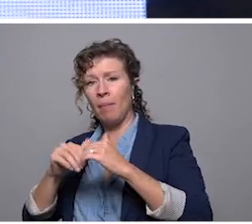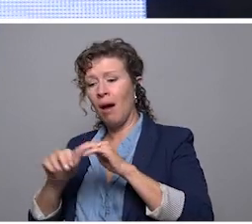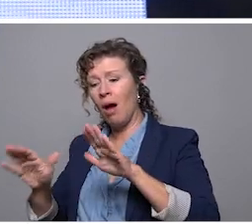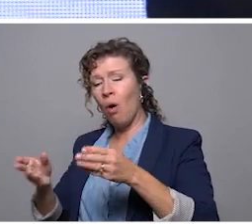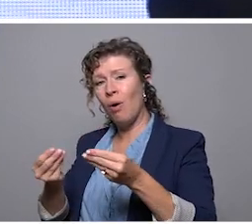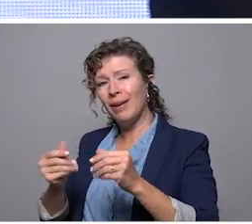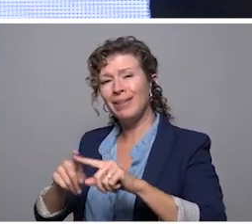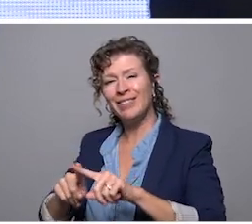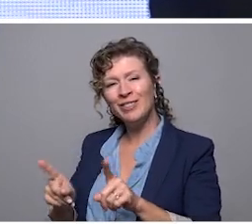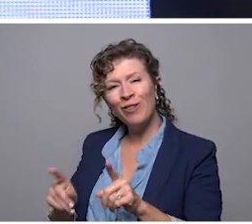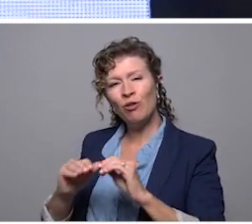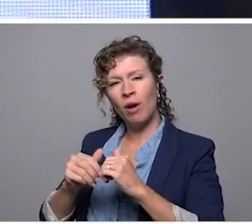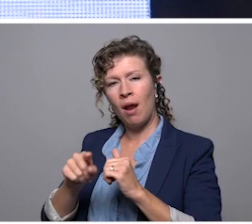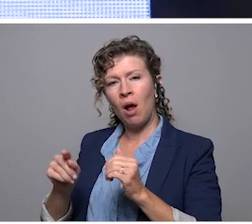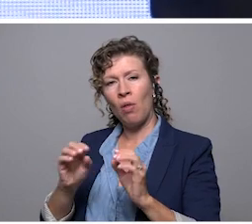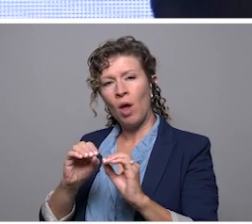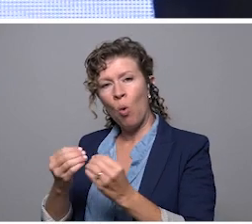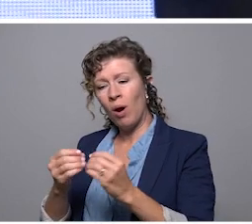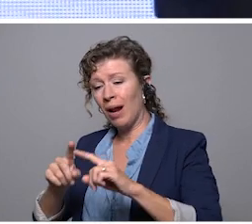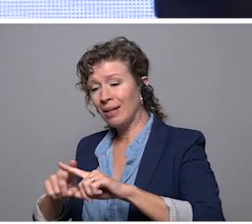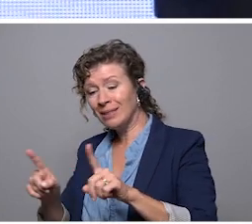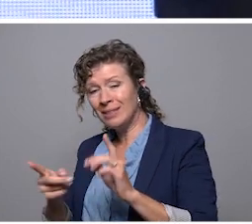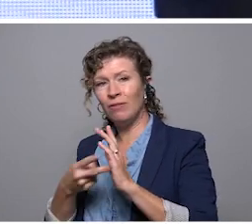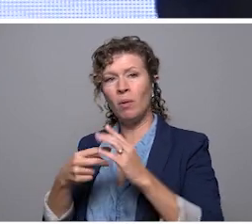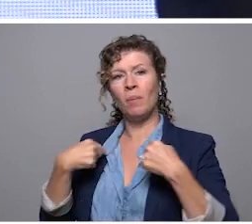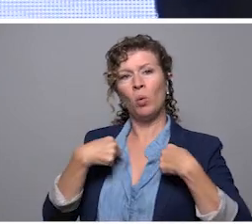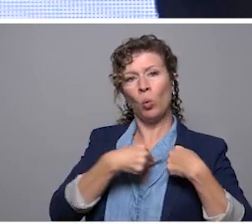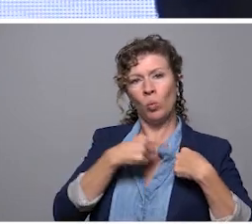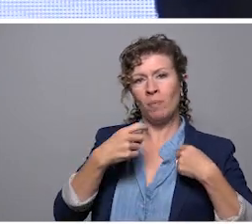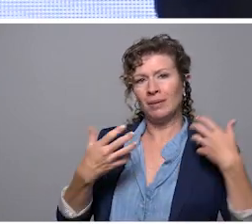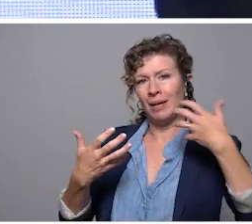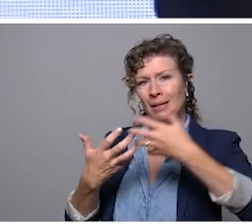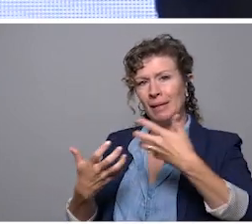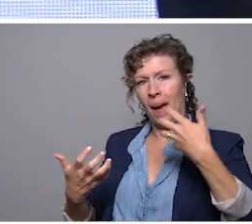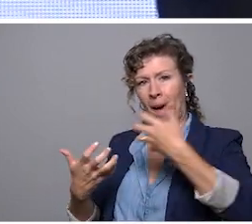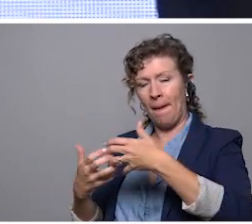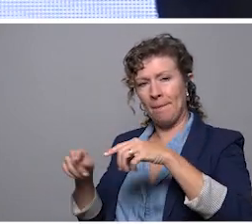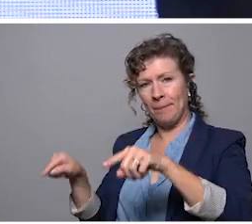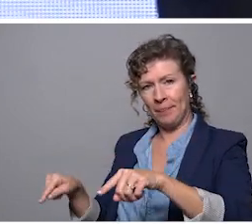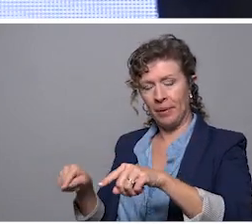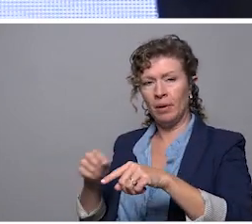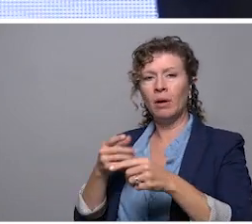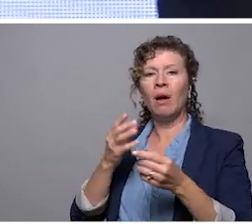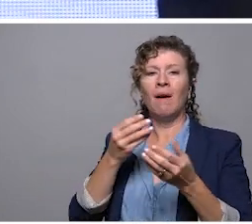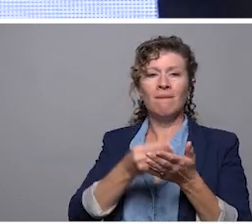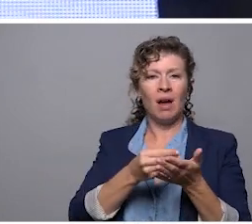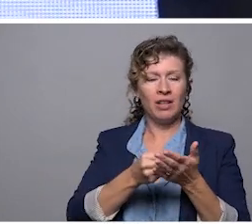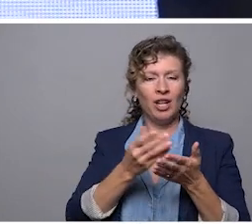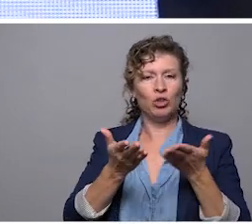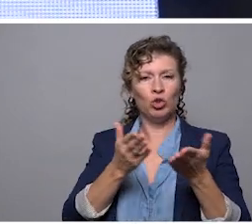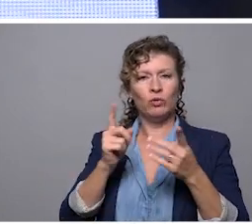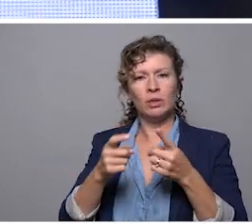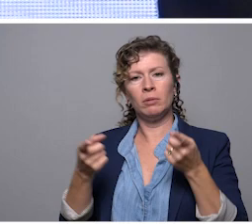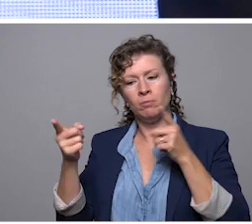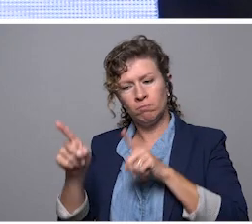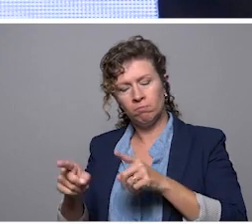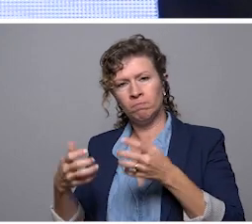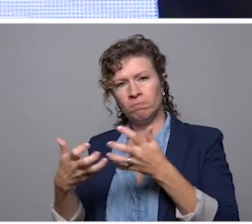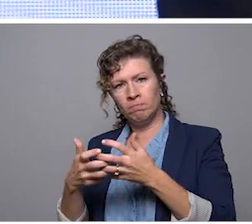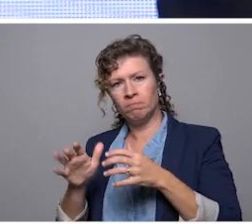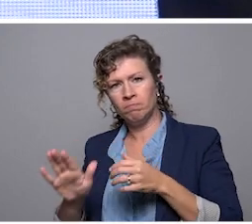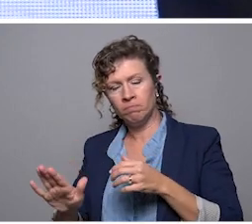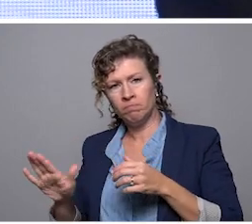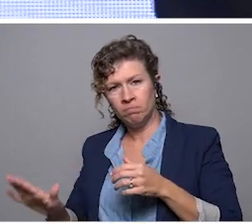instituciones lejanas no van a serc esa adaptación el microcrédito que hay en mi país que se tiene que pagar cada